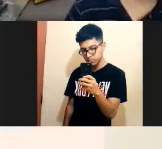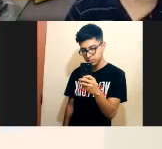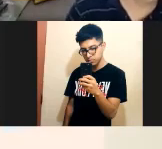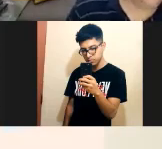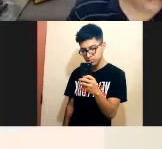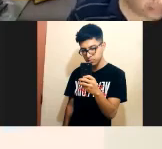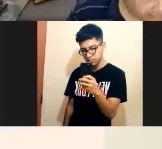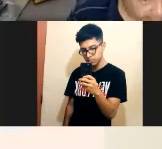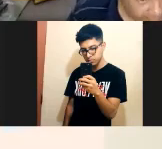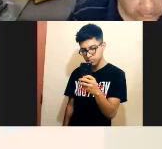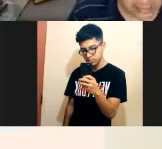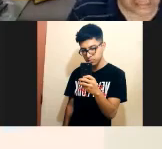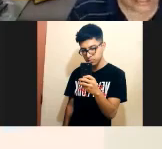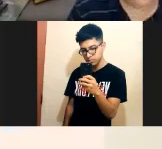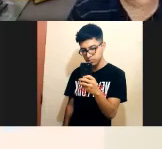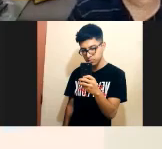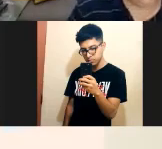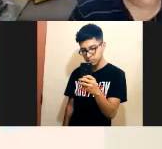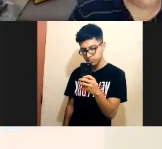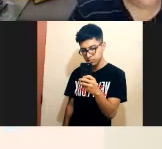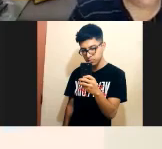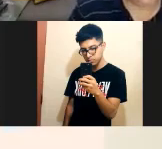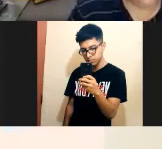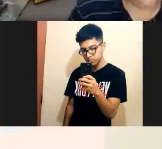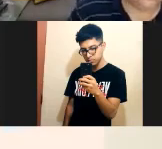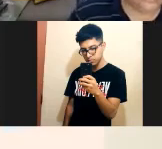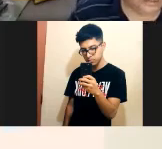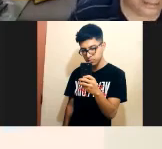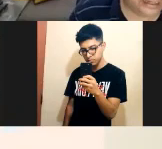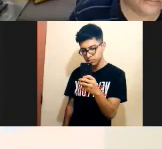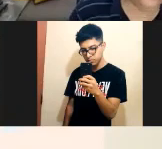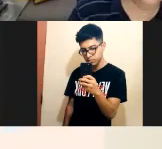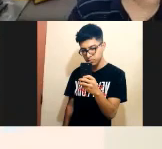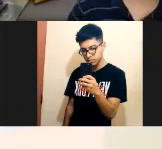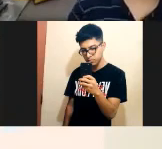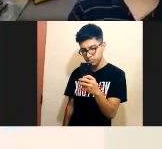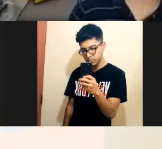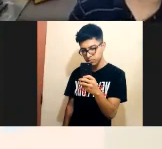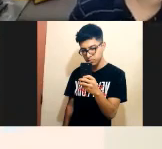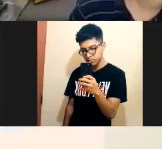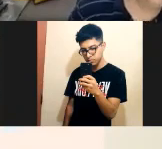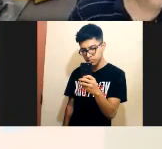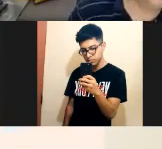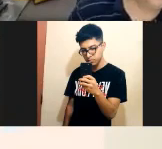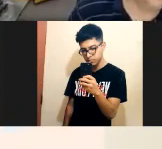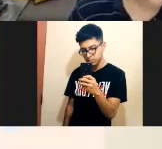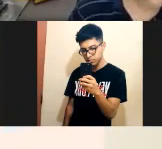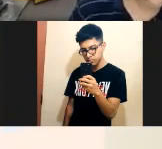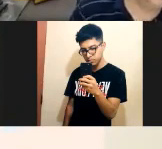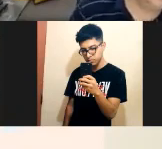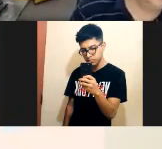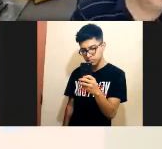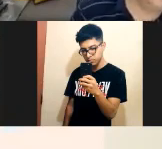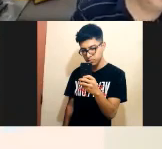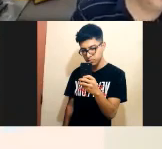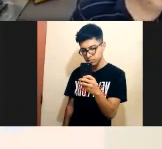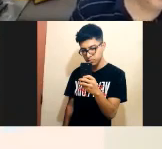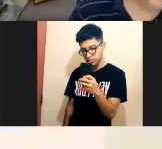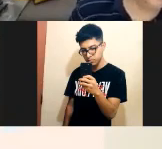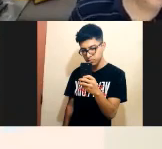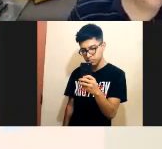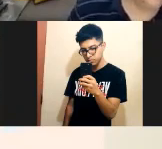del viento, podemos generar energía eléctrica a través de los paneles fotovoltaicos, podemos utilizar la